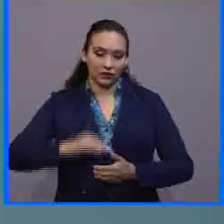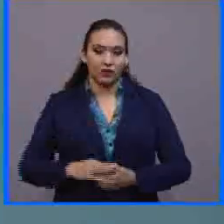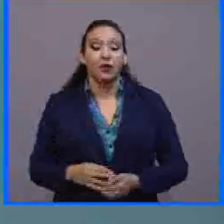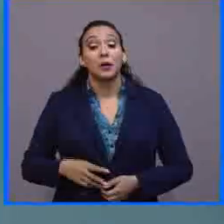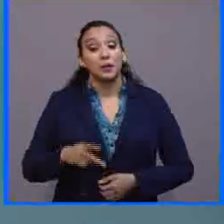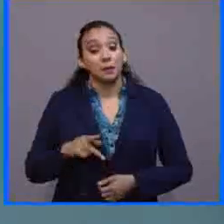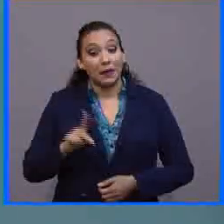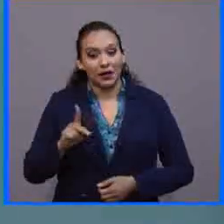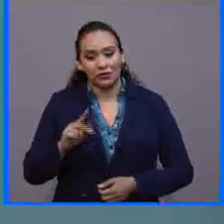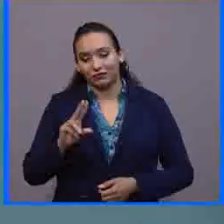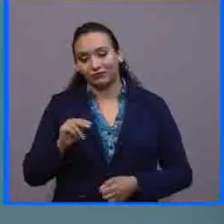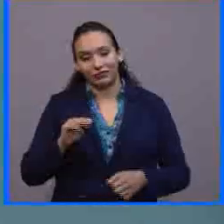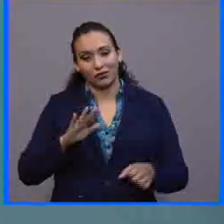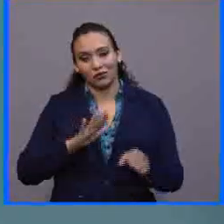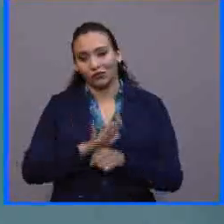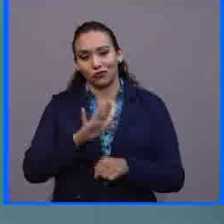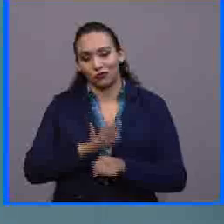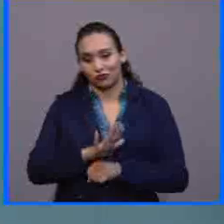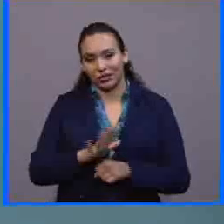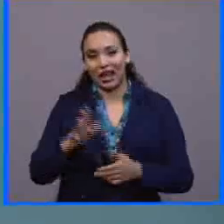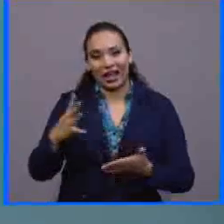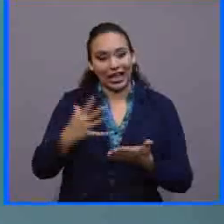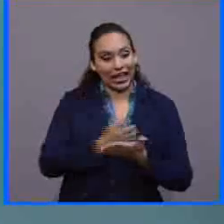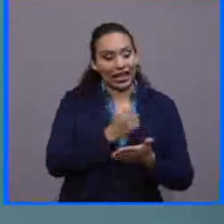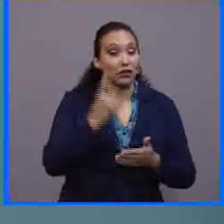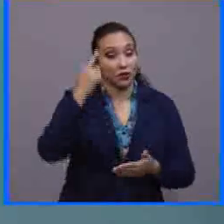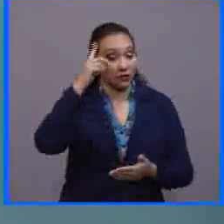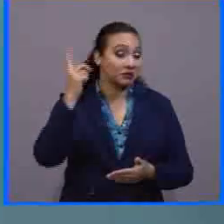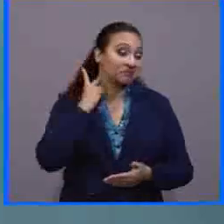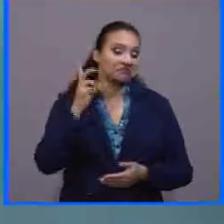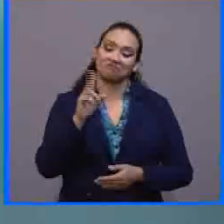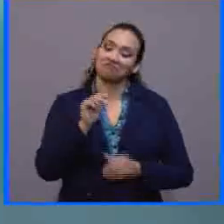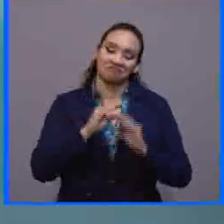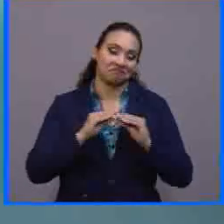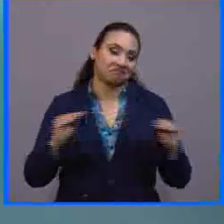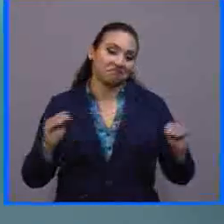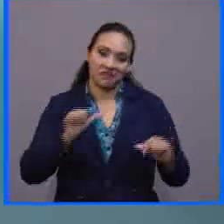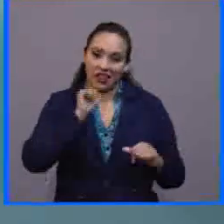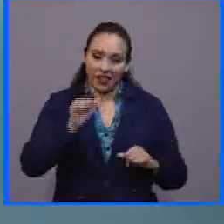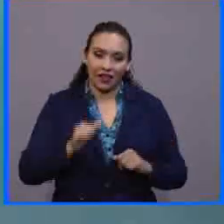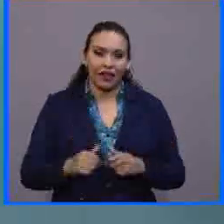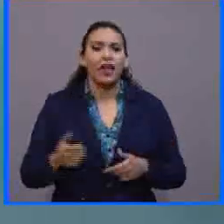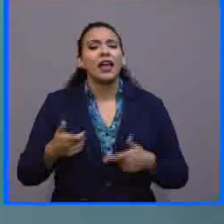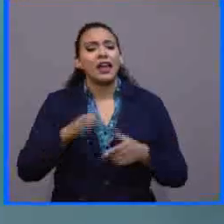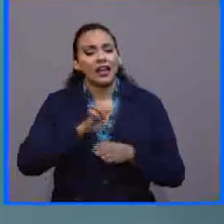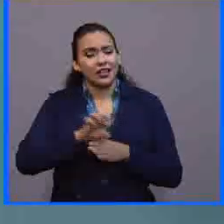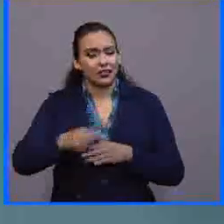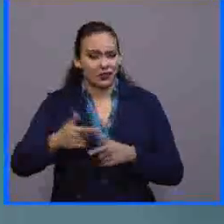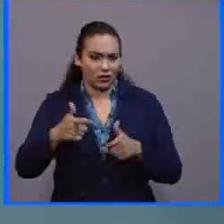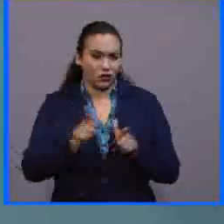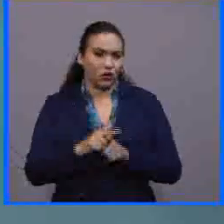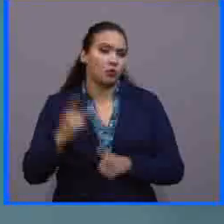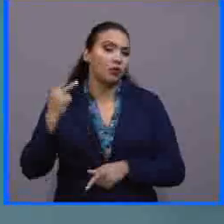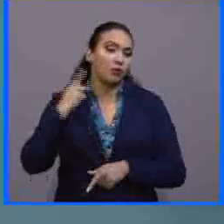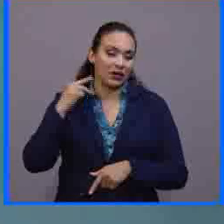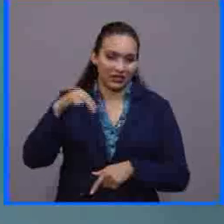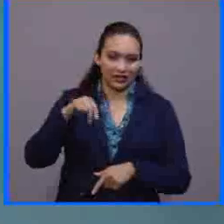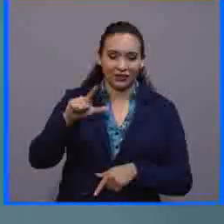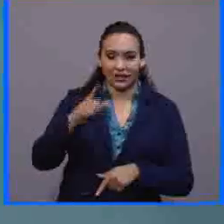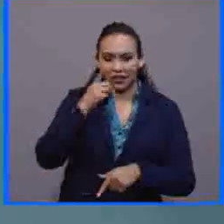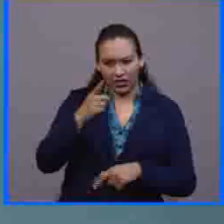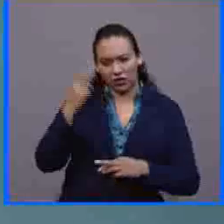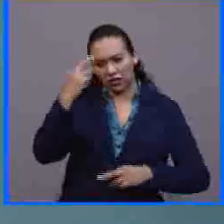ayuntamientos, no logró el triunfo en ninguna diputación local. El partido argumentó la inconstitucionalidad de los